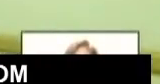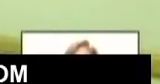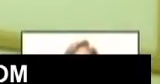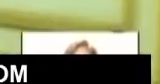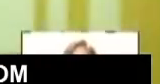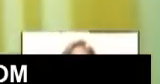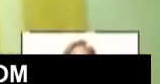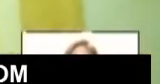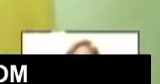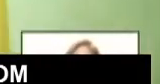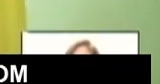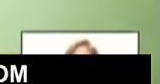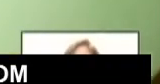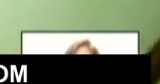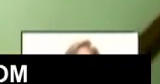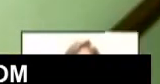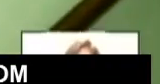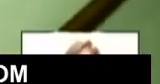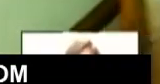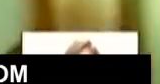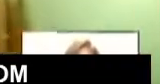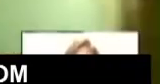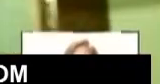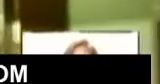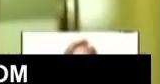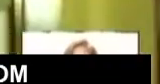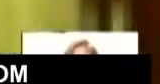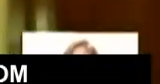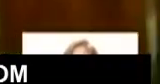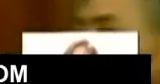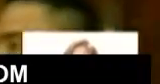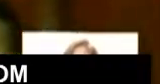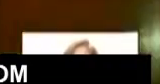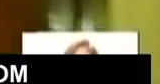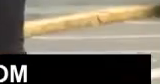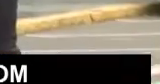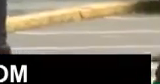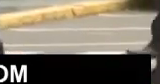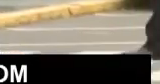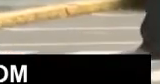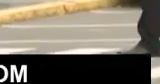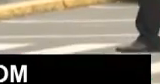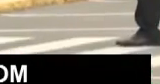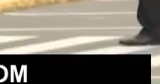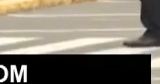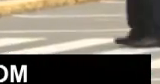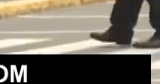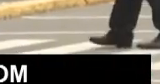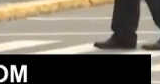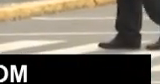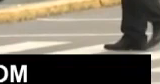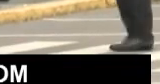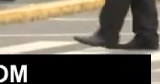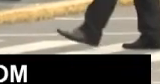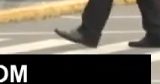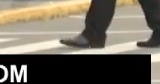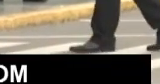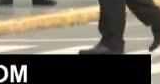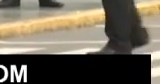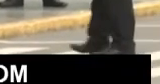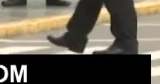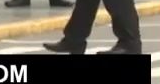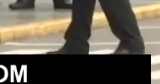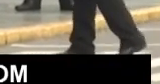algunas semanas postergándolo debido a que el presidente de la Comisión, que era antes el señor Alarcón, este,